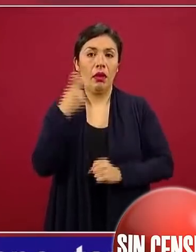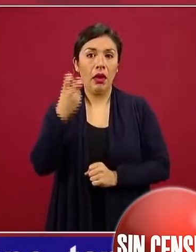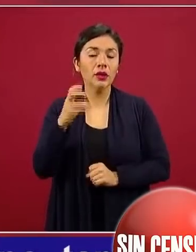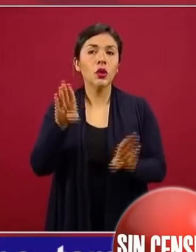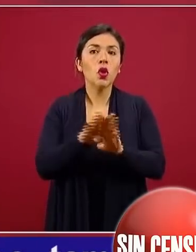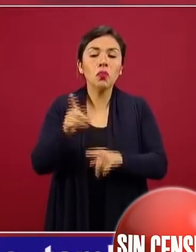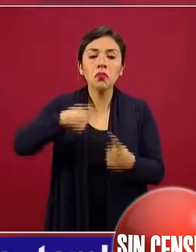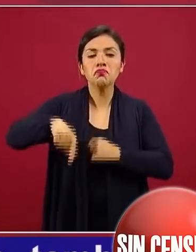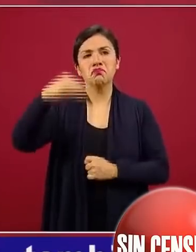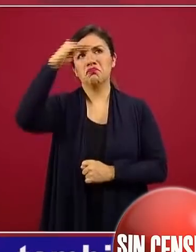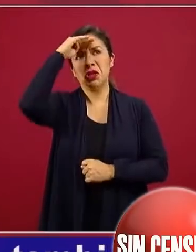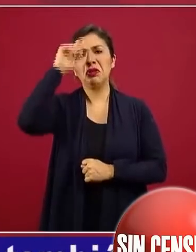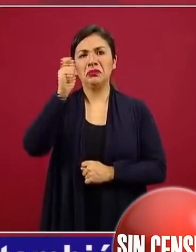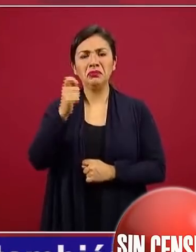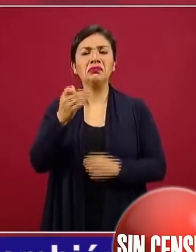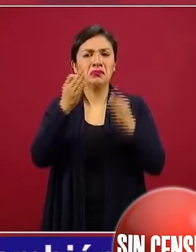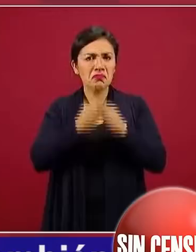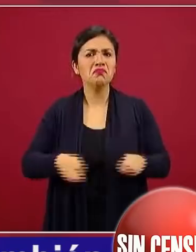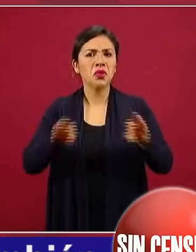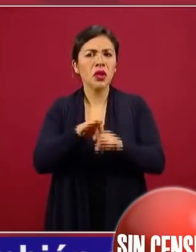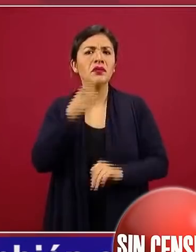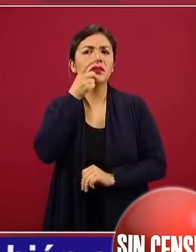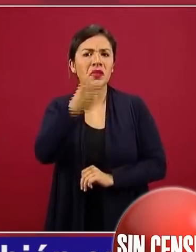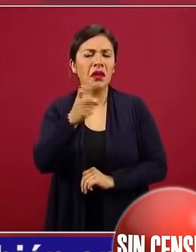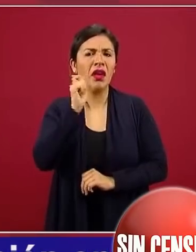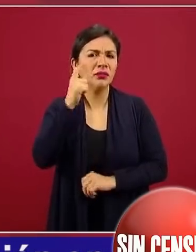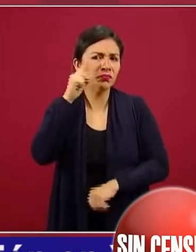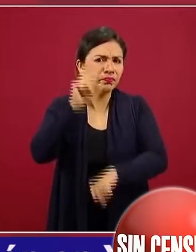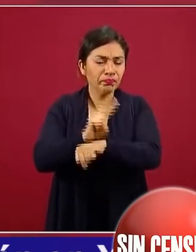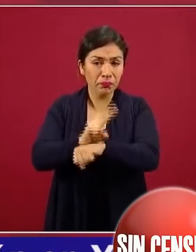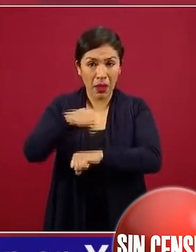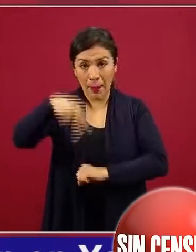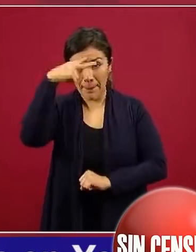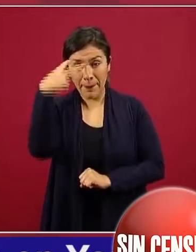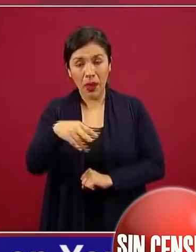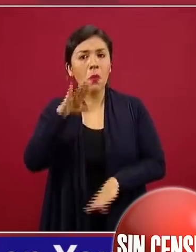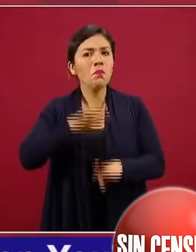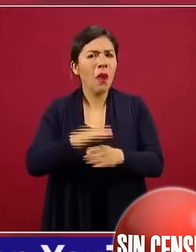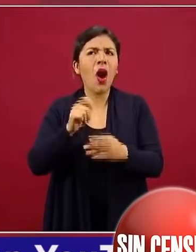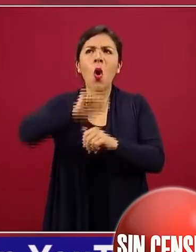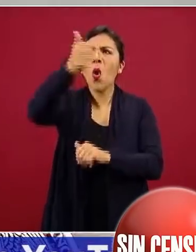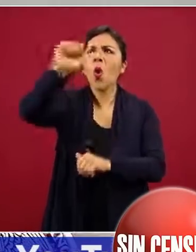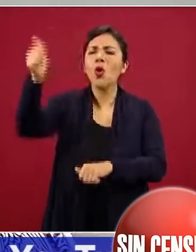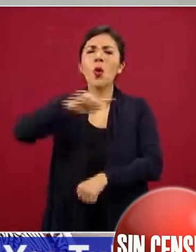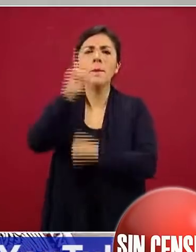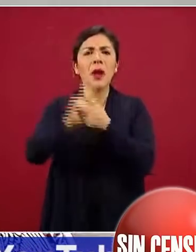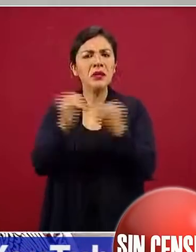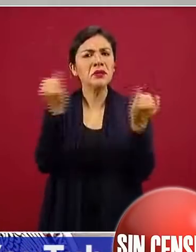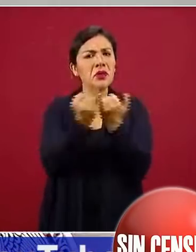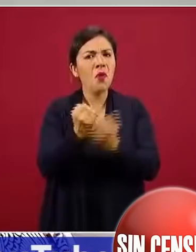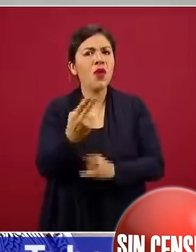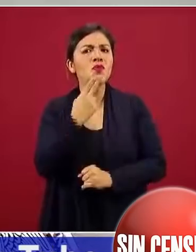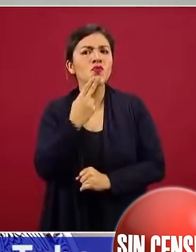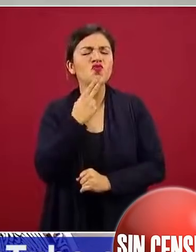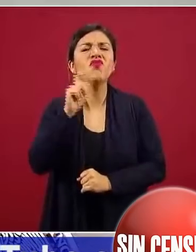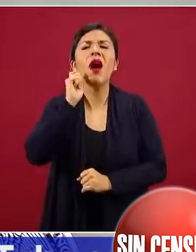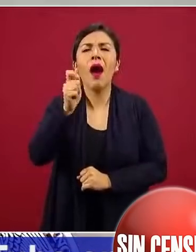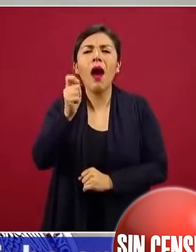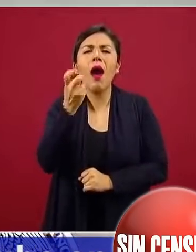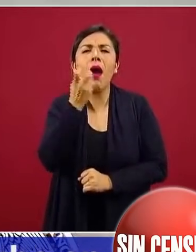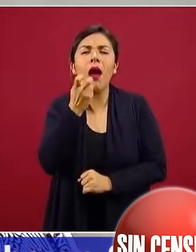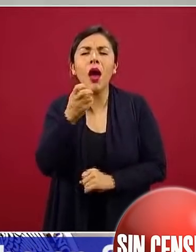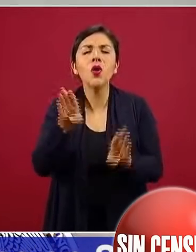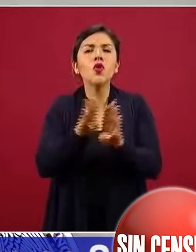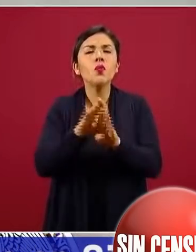nos parece importante tener en cuenta en México y que se ha usado también en otros países y que lo que refleja es